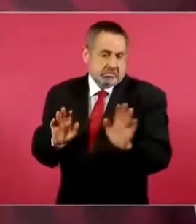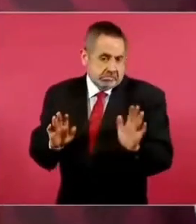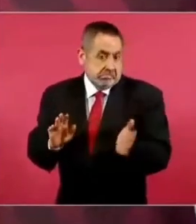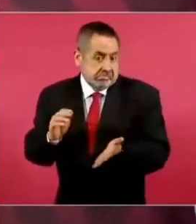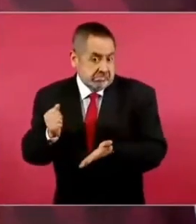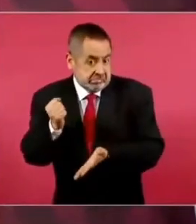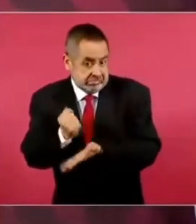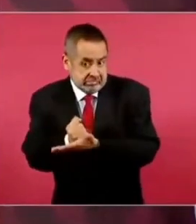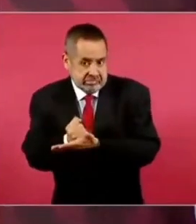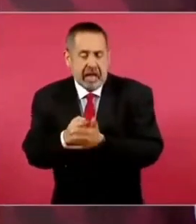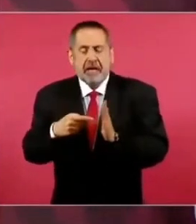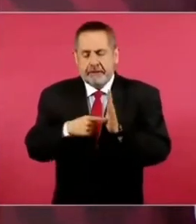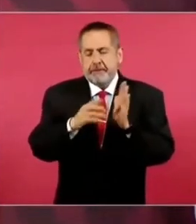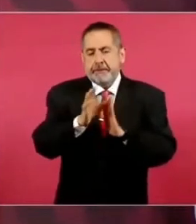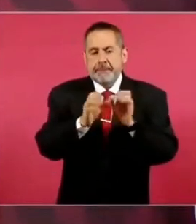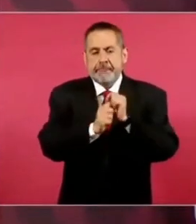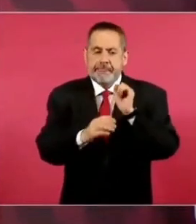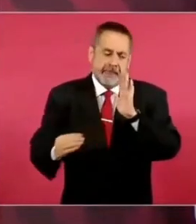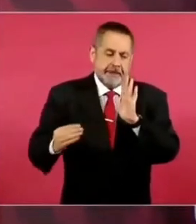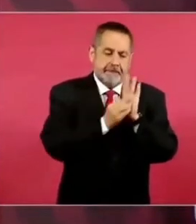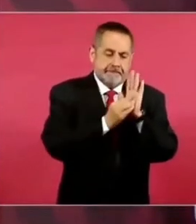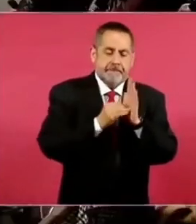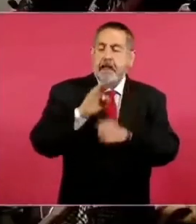este mandato constitucional y